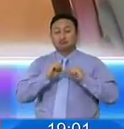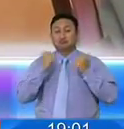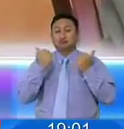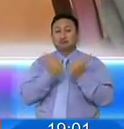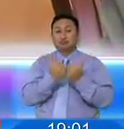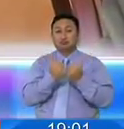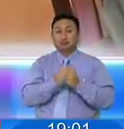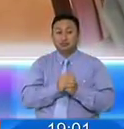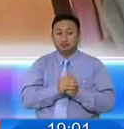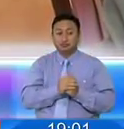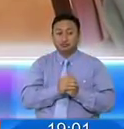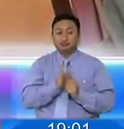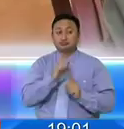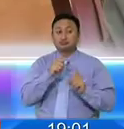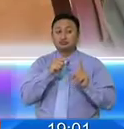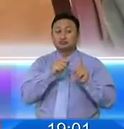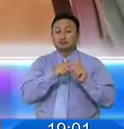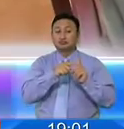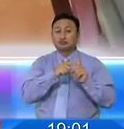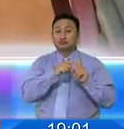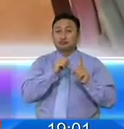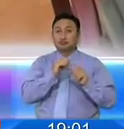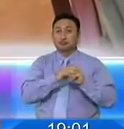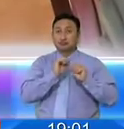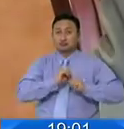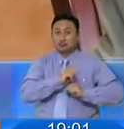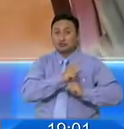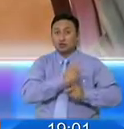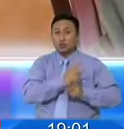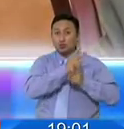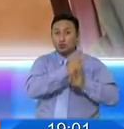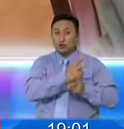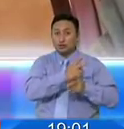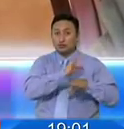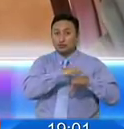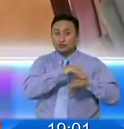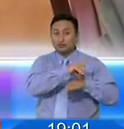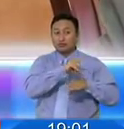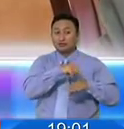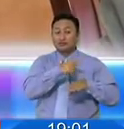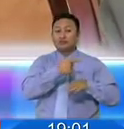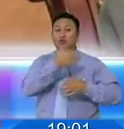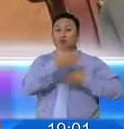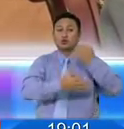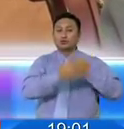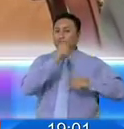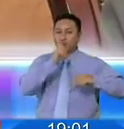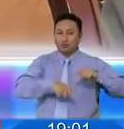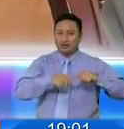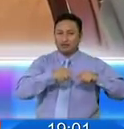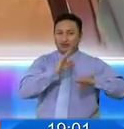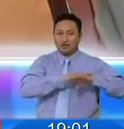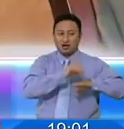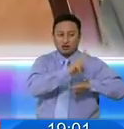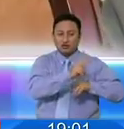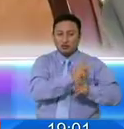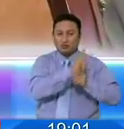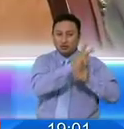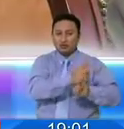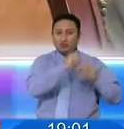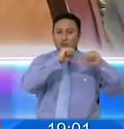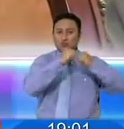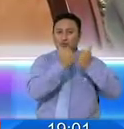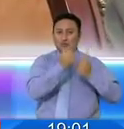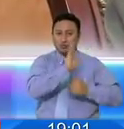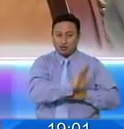asambleísta, resulta que ella está protegida, resguardada por lo que se conoce como la inmunidad parlamentaria. Pero este debate ya ha